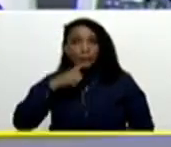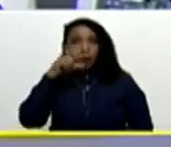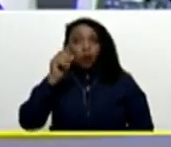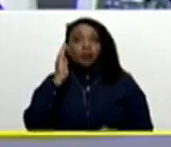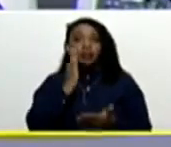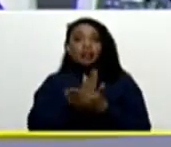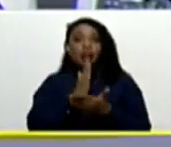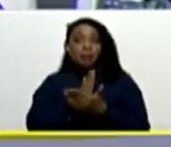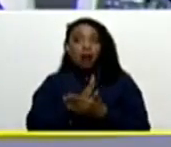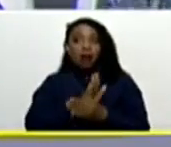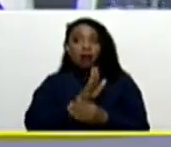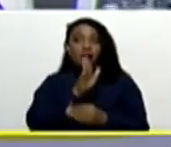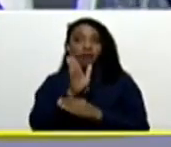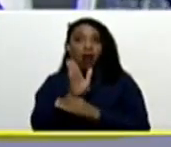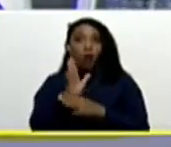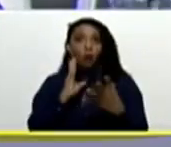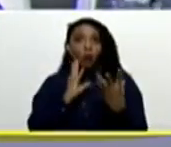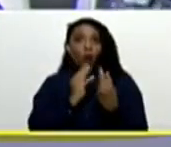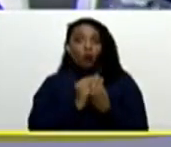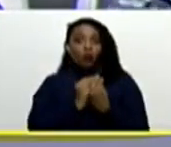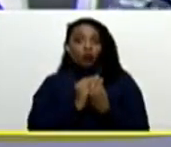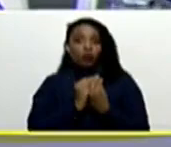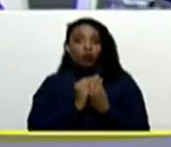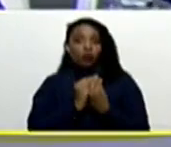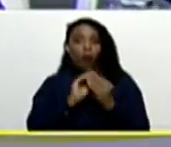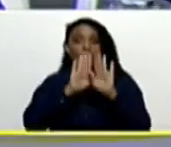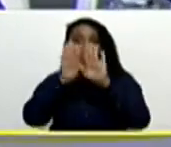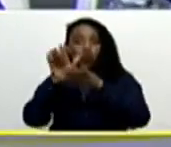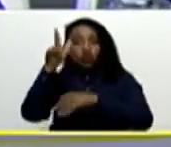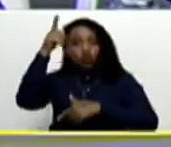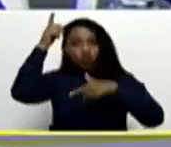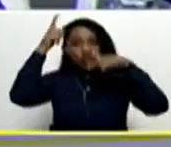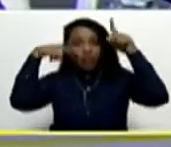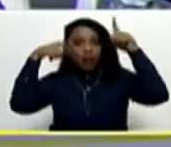a estar del lado y con el presidente Chávez.